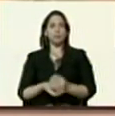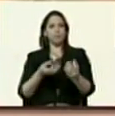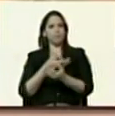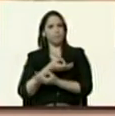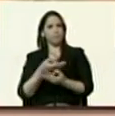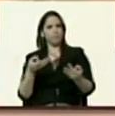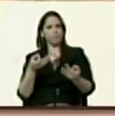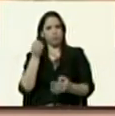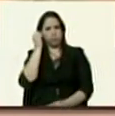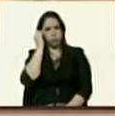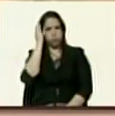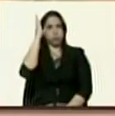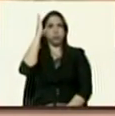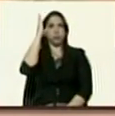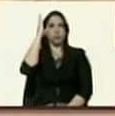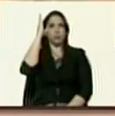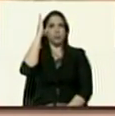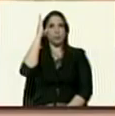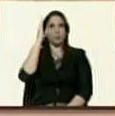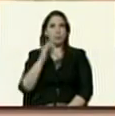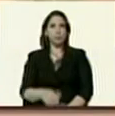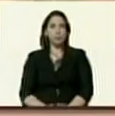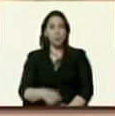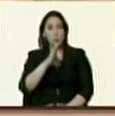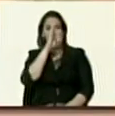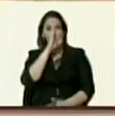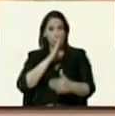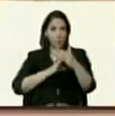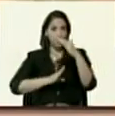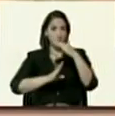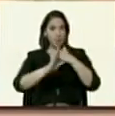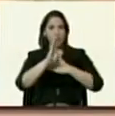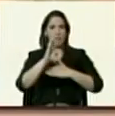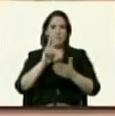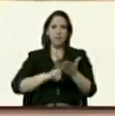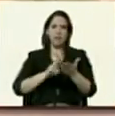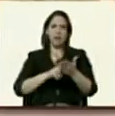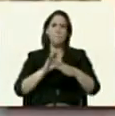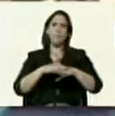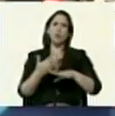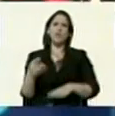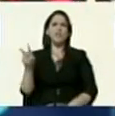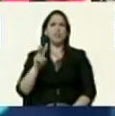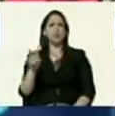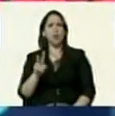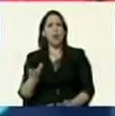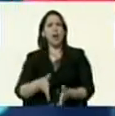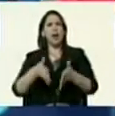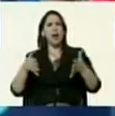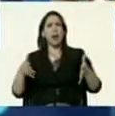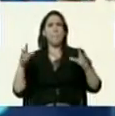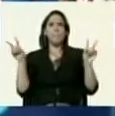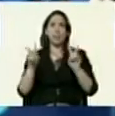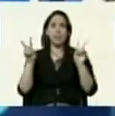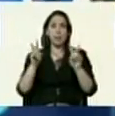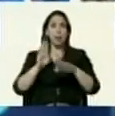perfectamente capacitado, con humildad y con la verdad. ¿Por qué Venezuela tiene esta gran victoria? Porque lleva la